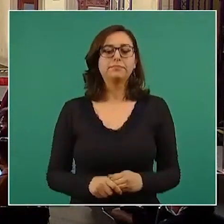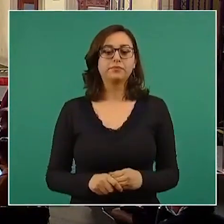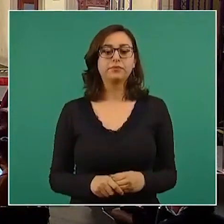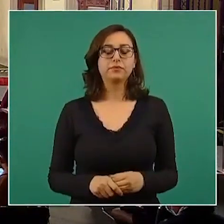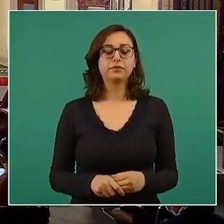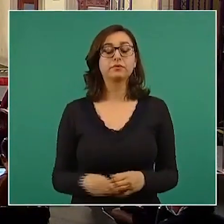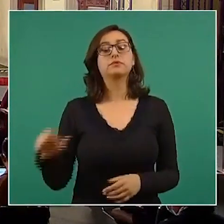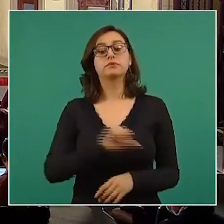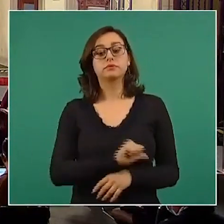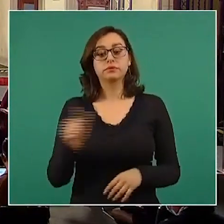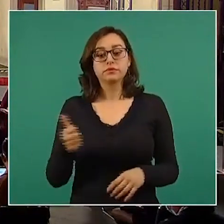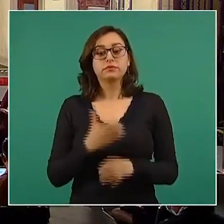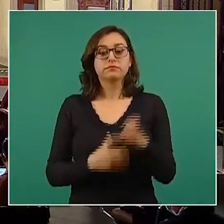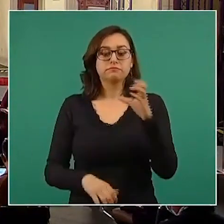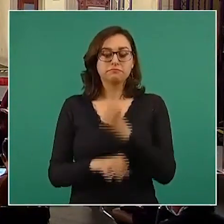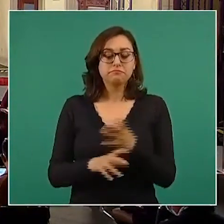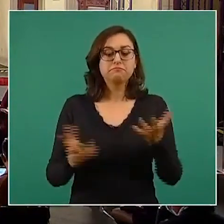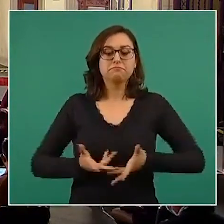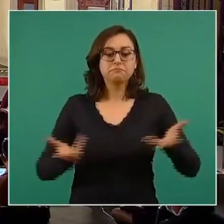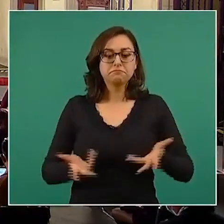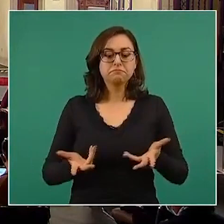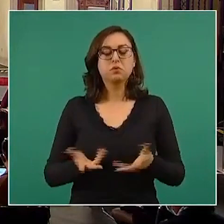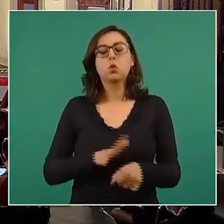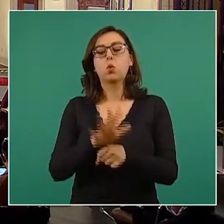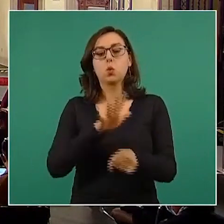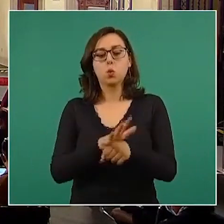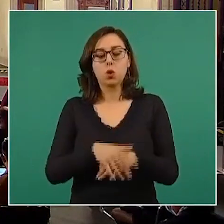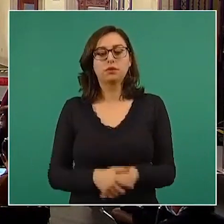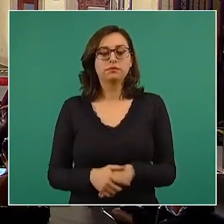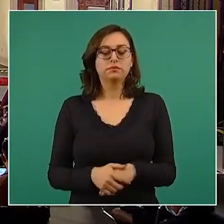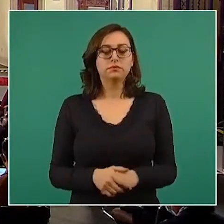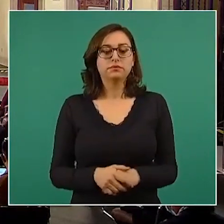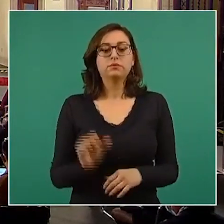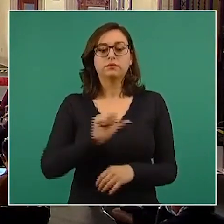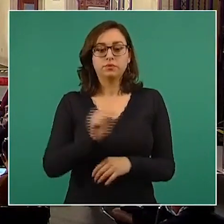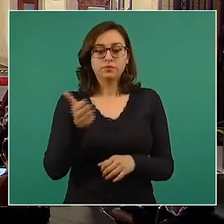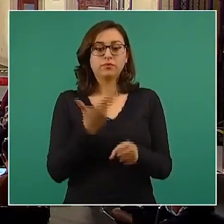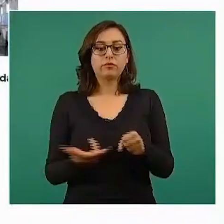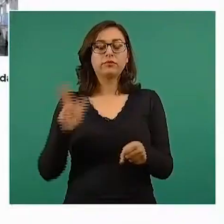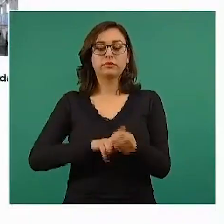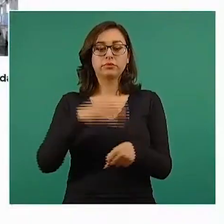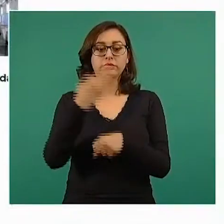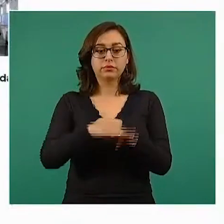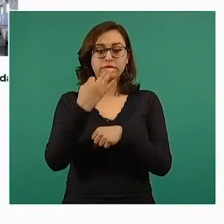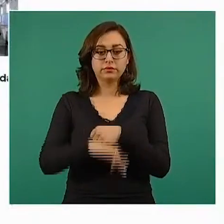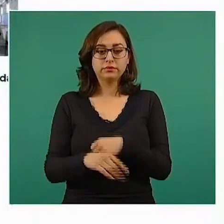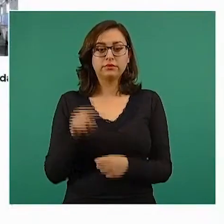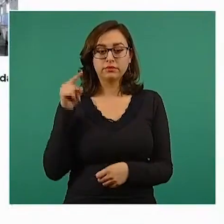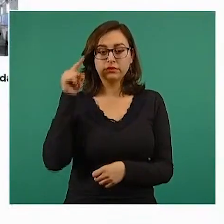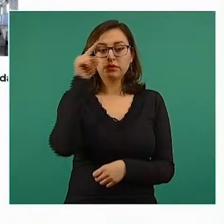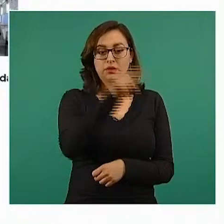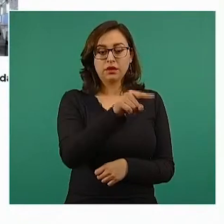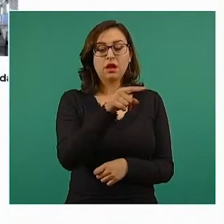Otras acciones de expansión, bueno, pues se generaron también otros hospitales temporales, como pueden ustedes ver, el Centro de Atención